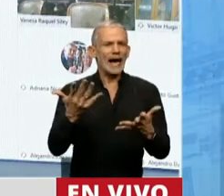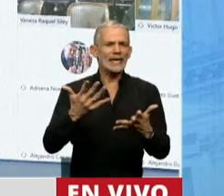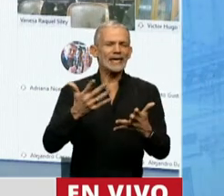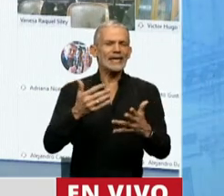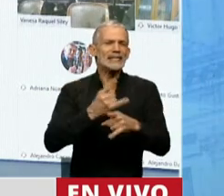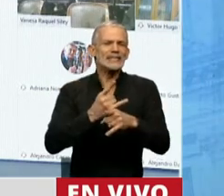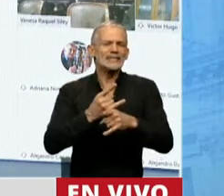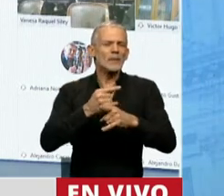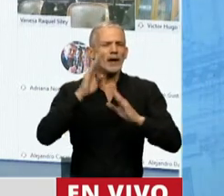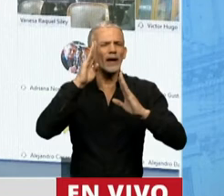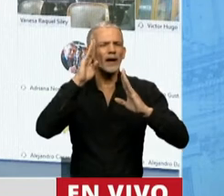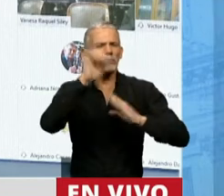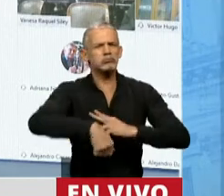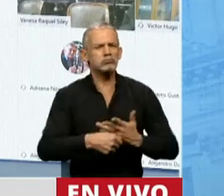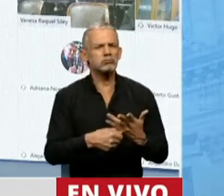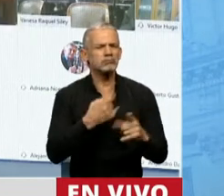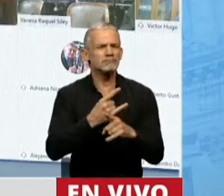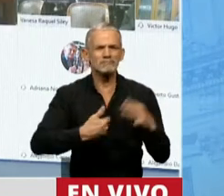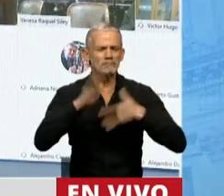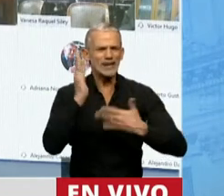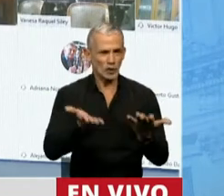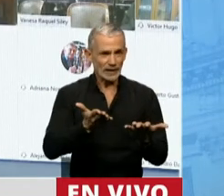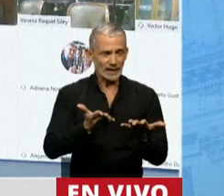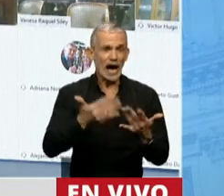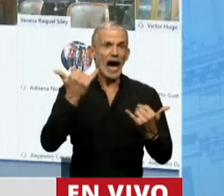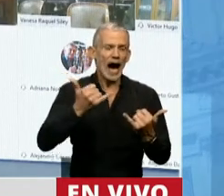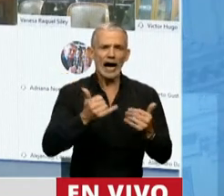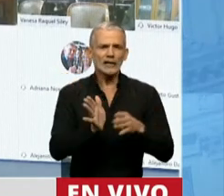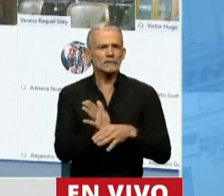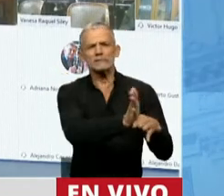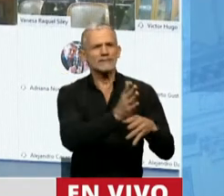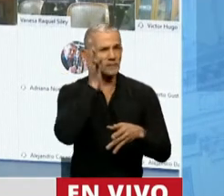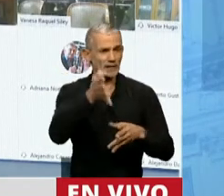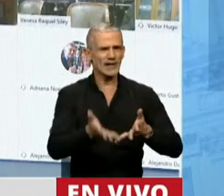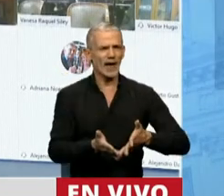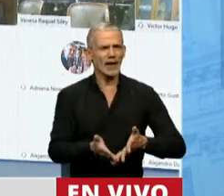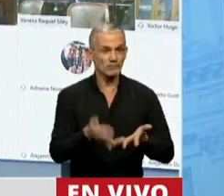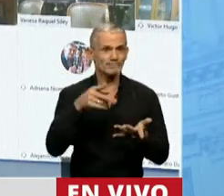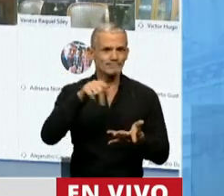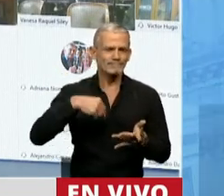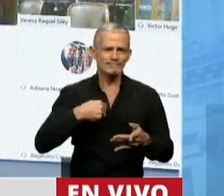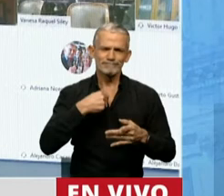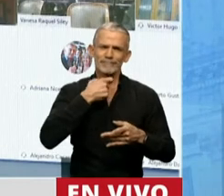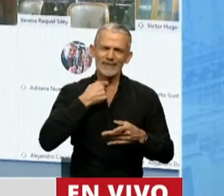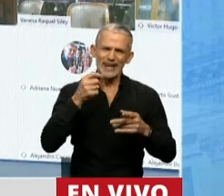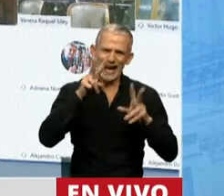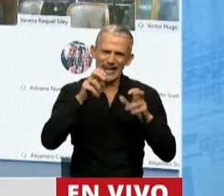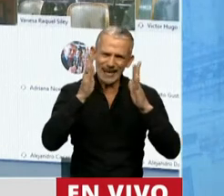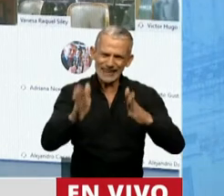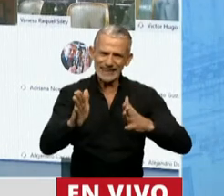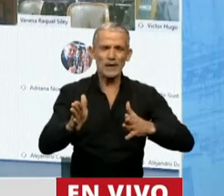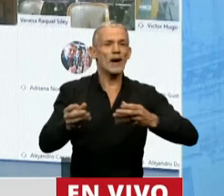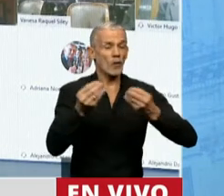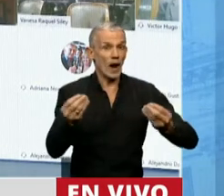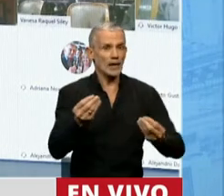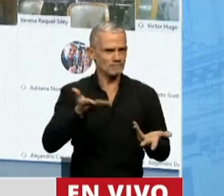no escuchárselo, que tienen mayores índices de marginalidad. Y a esto es lo que me quería referir recién,